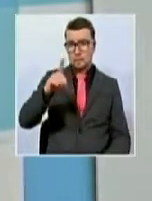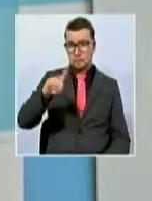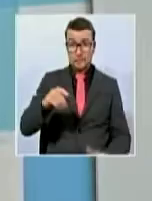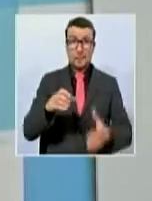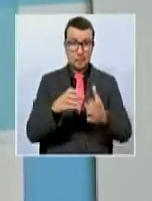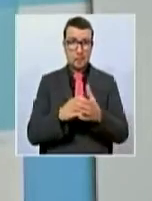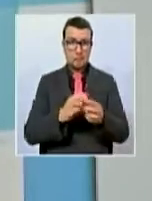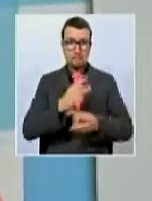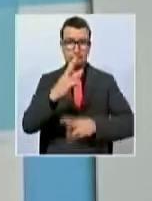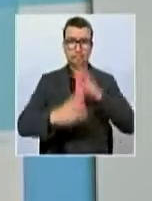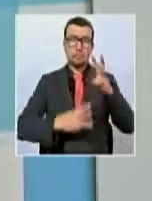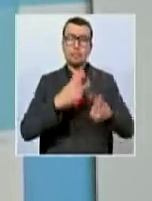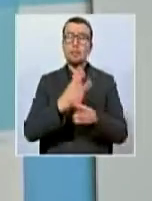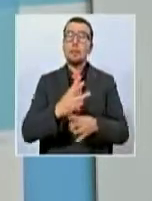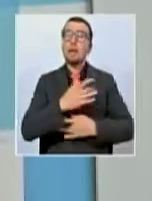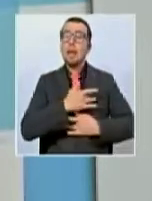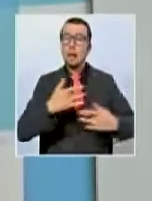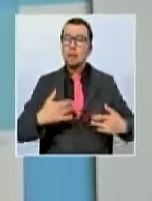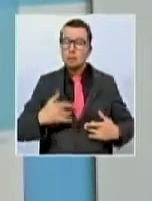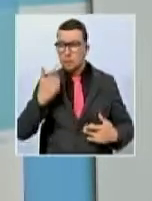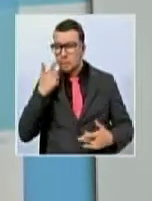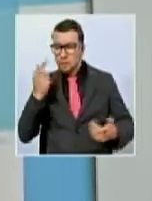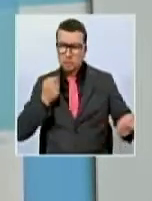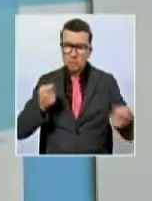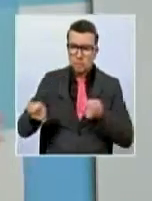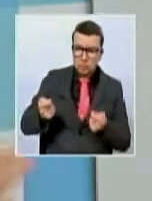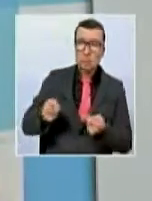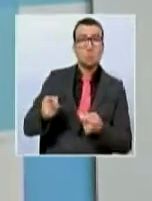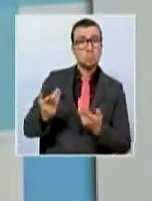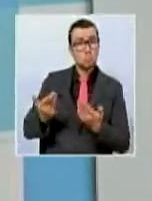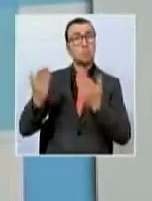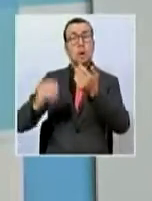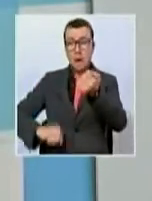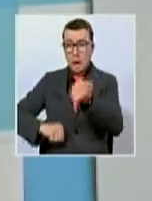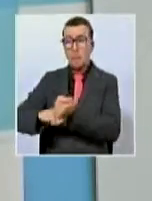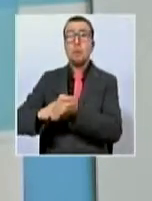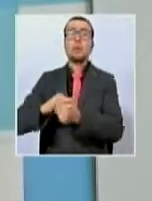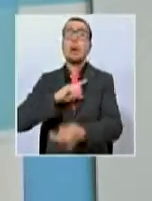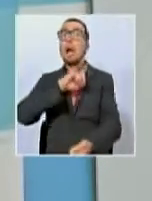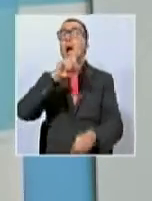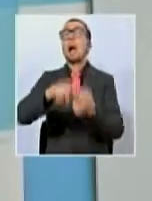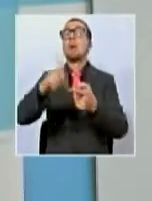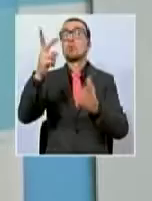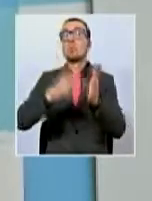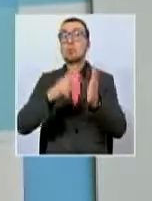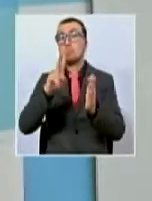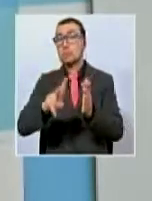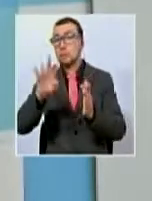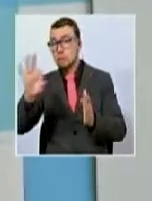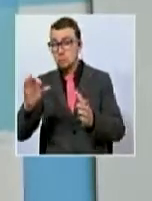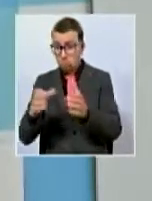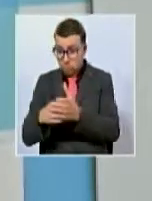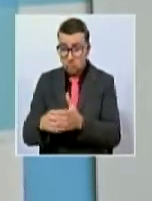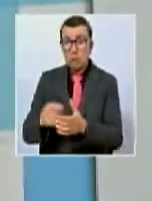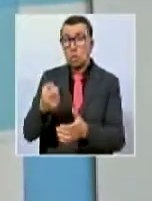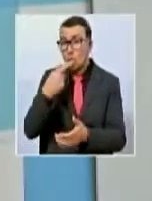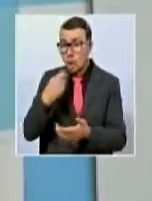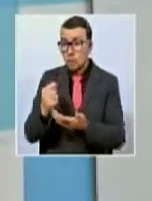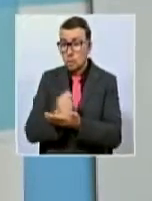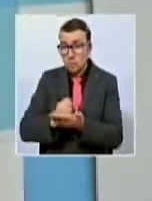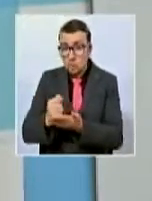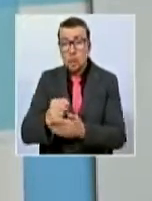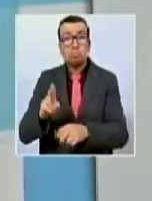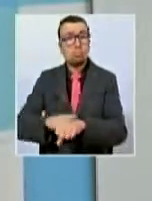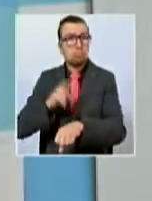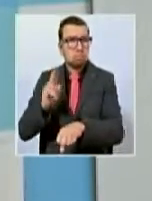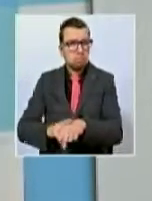su última política frente a la medicina alternativa y complementaria y está proyectada hasta el 2023, y lo que asesora